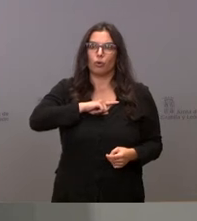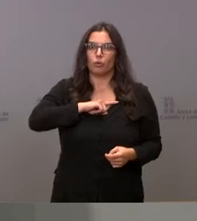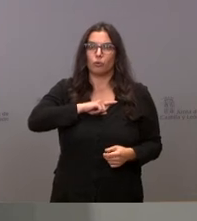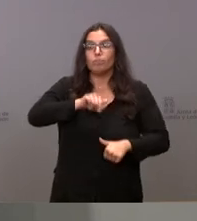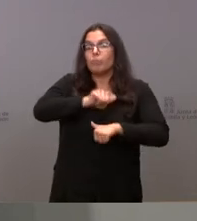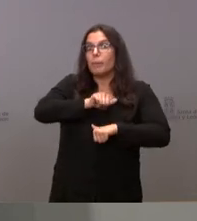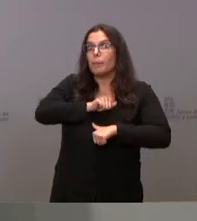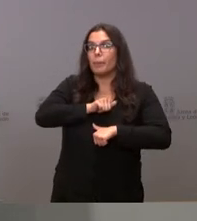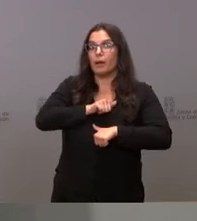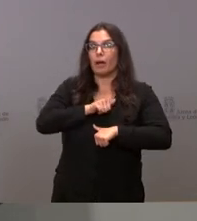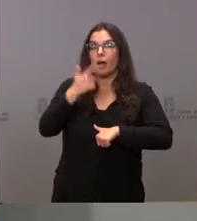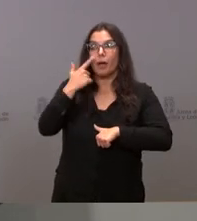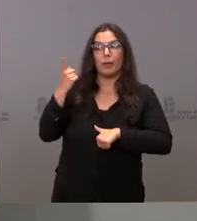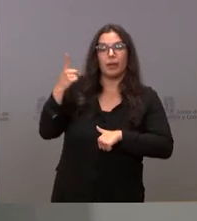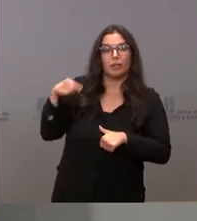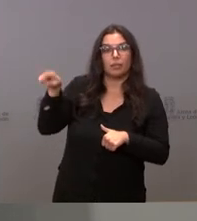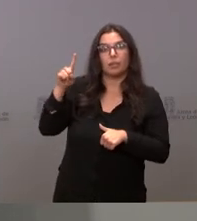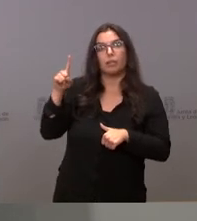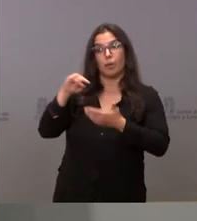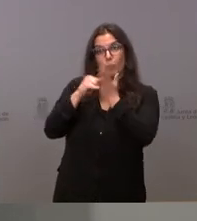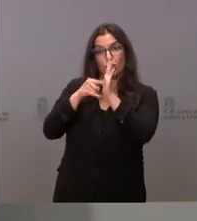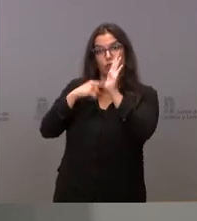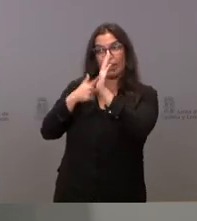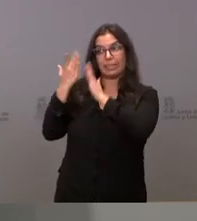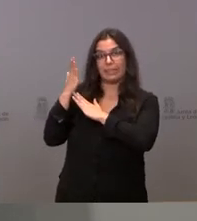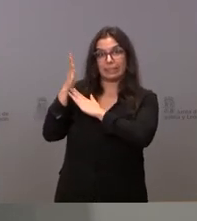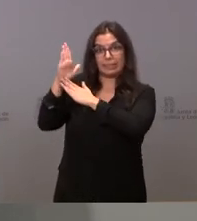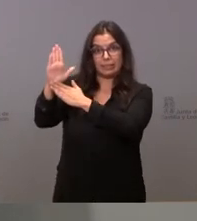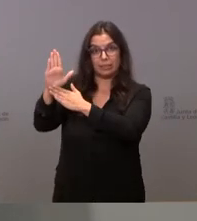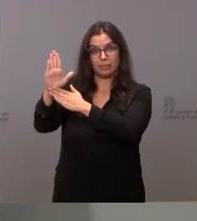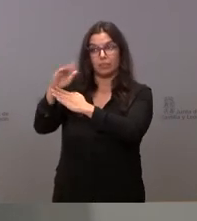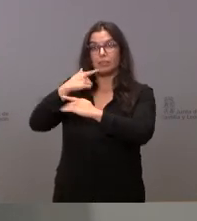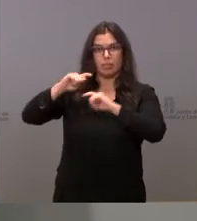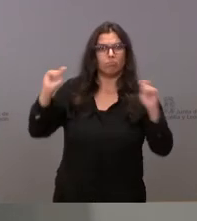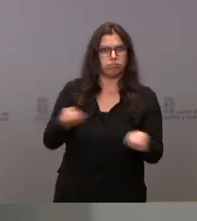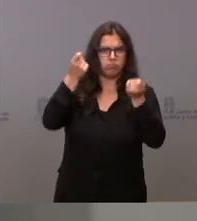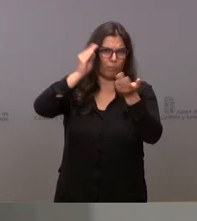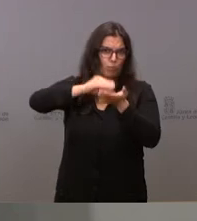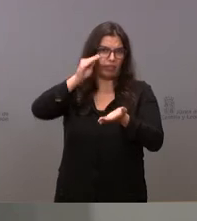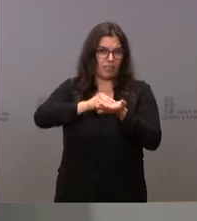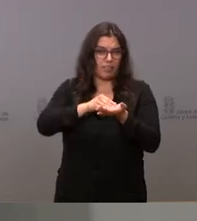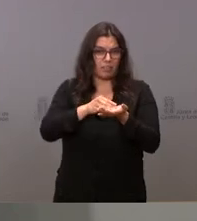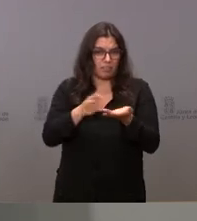espera de que se presente este proyecto de ley, que se ha anunciado ya muchas veces. Es que yo,